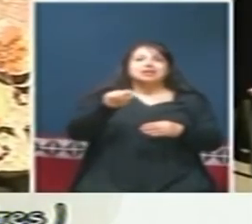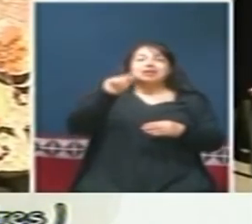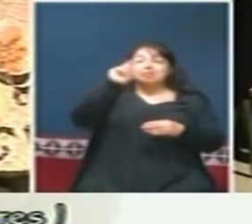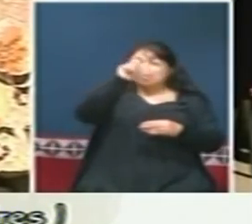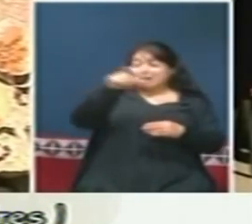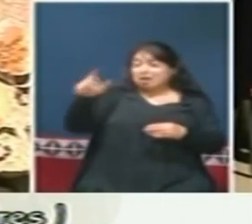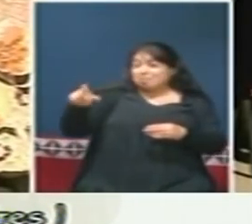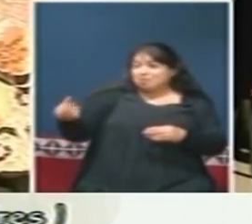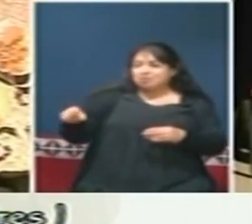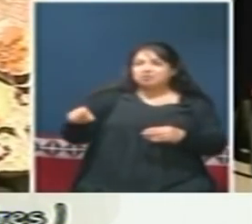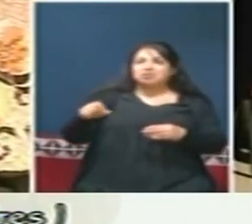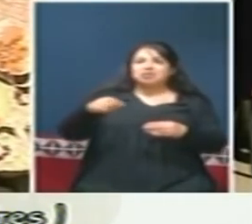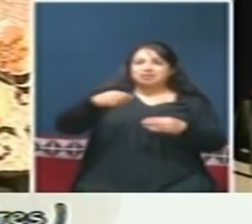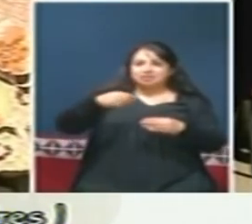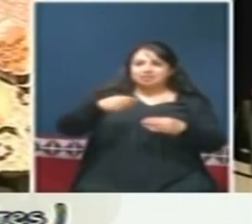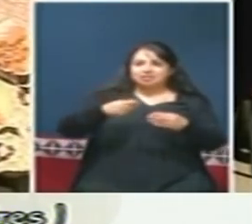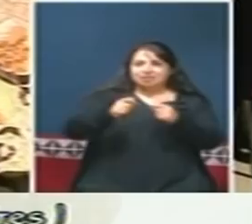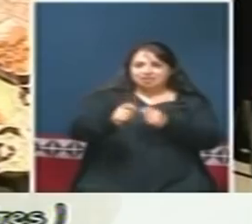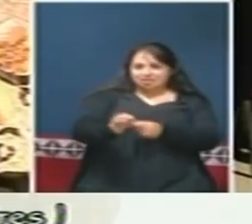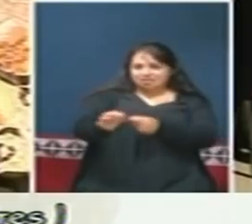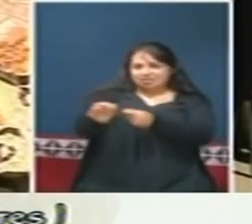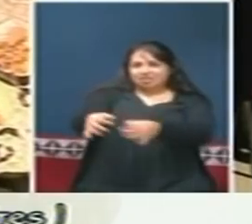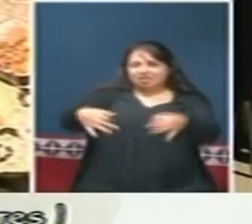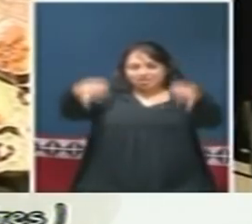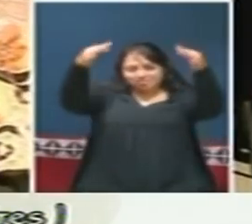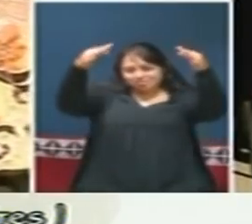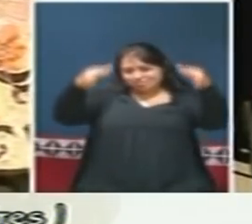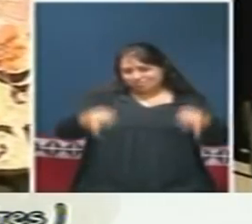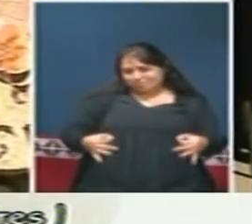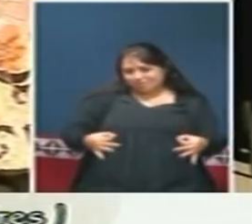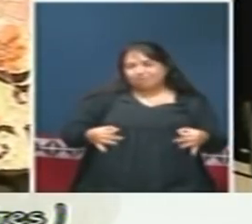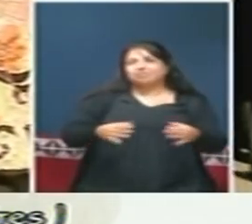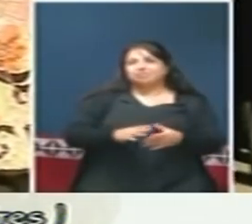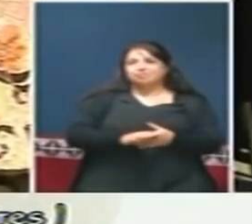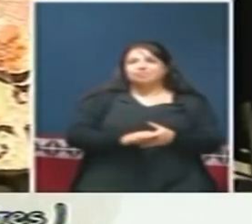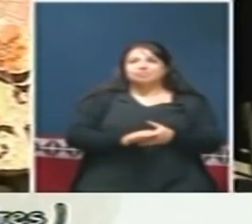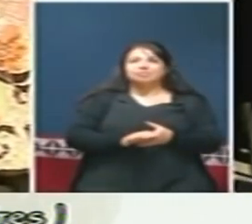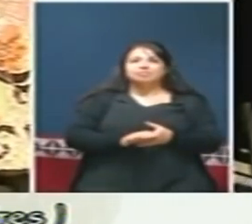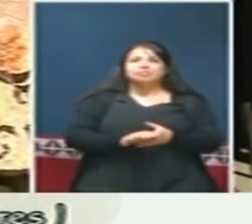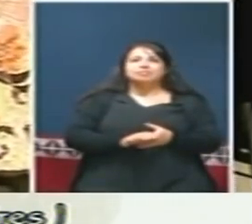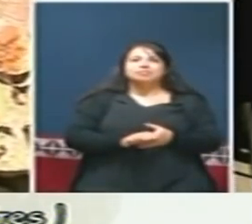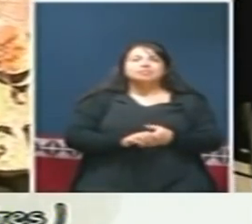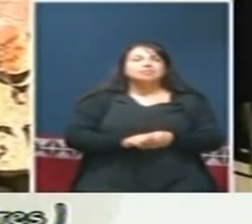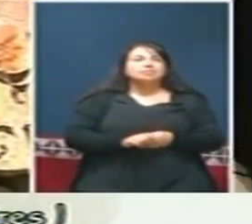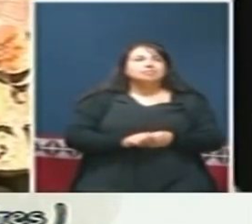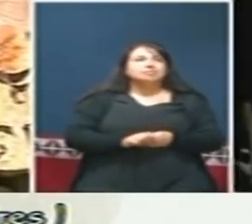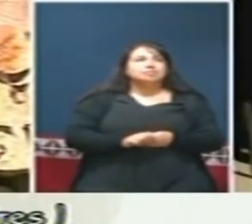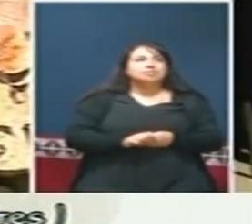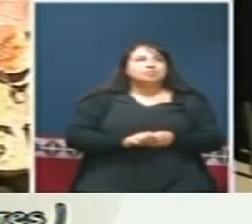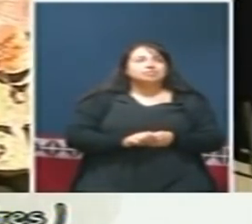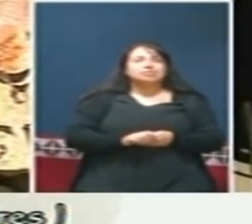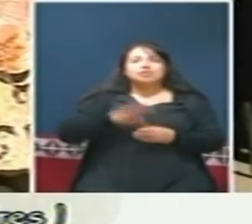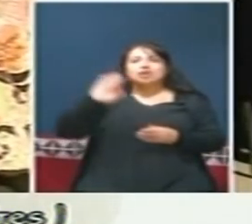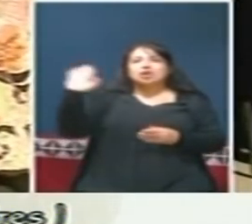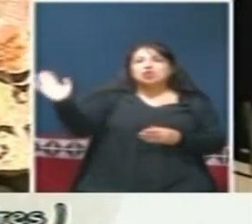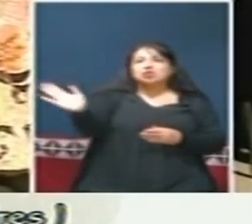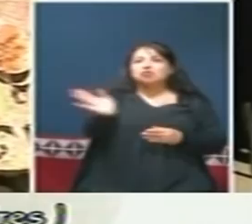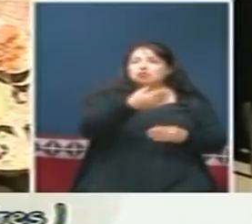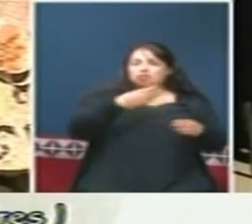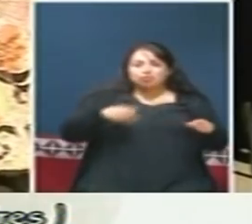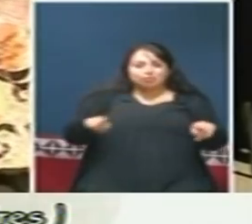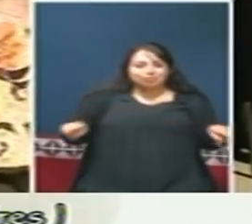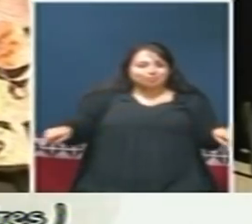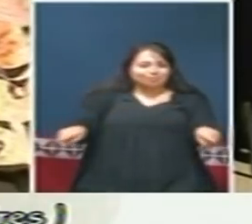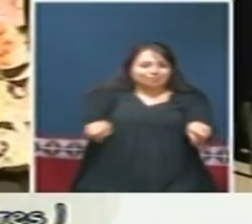sean personas que estén comprometidos con el otro. Que es lo que quería el tío, que todos seamos iguales, nada